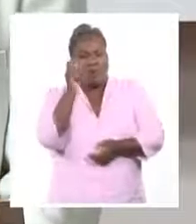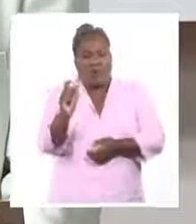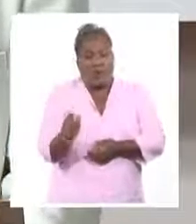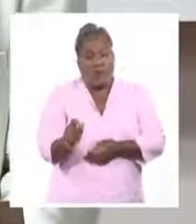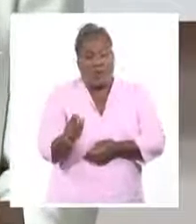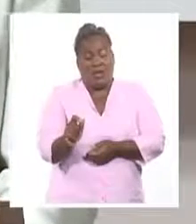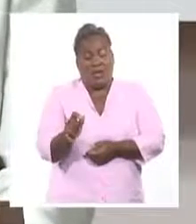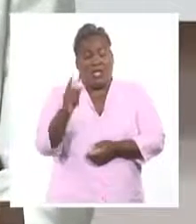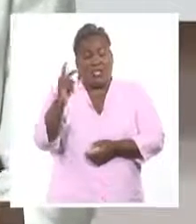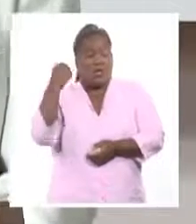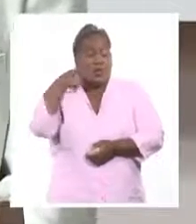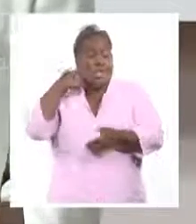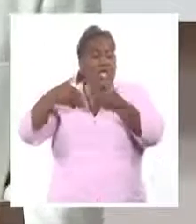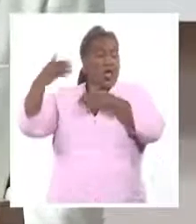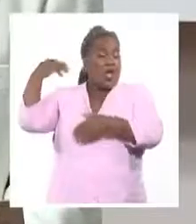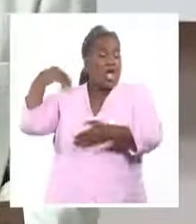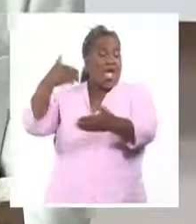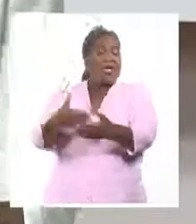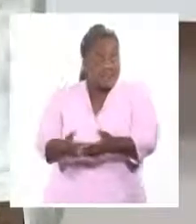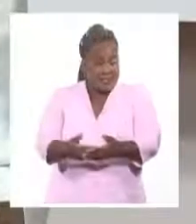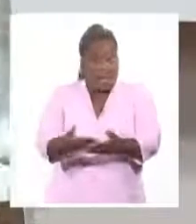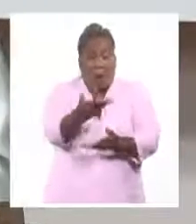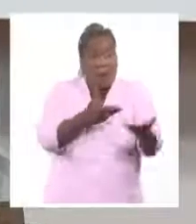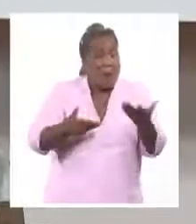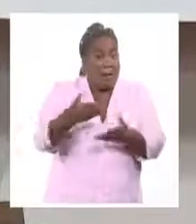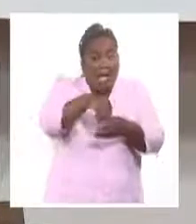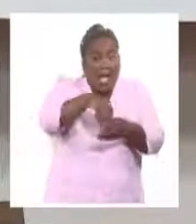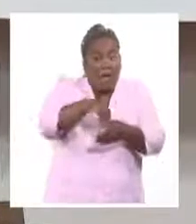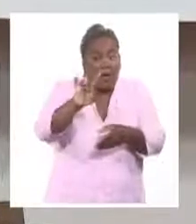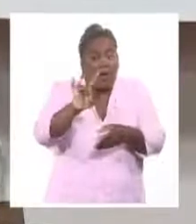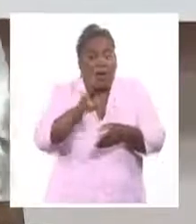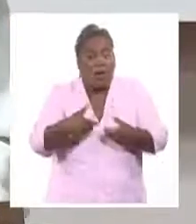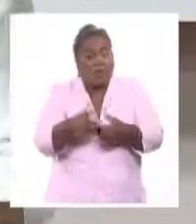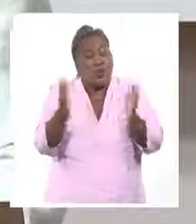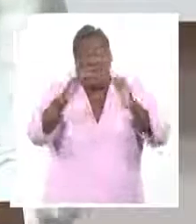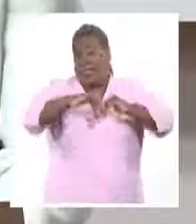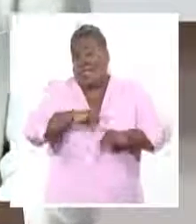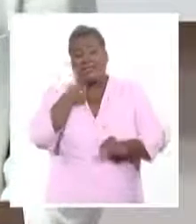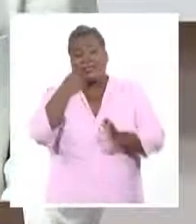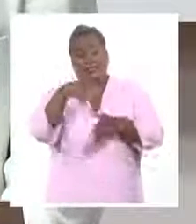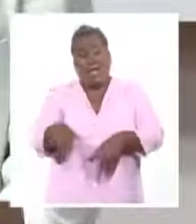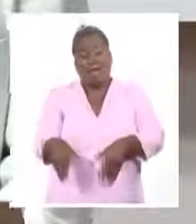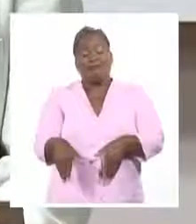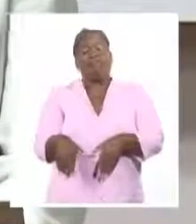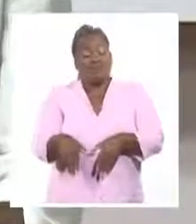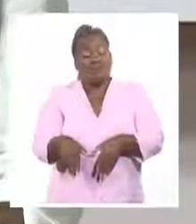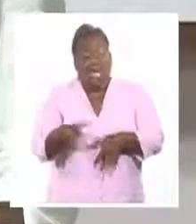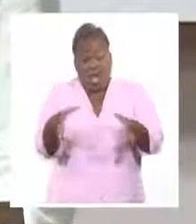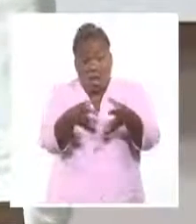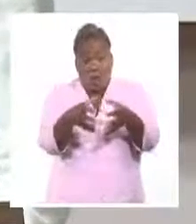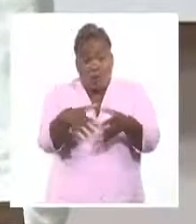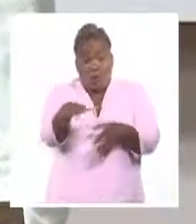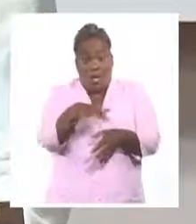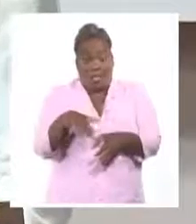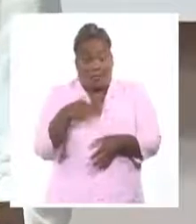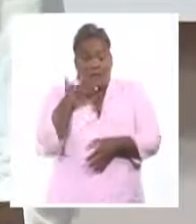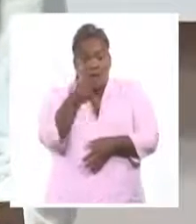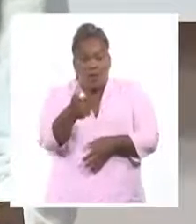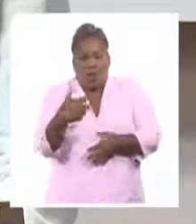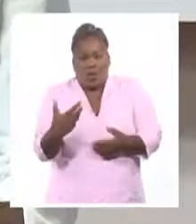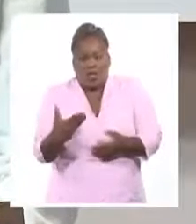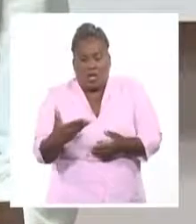años compartían con nosotros las sesiones del 9º Congreso. Creo que uno de los méritos de este Consejo es haber